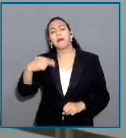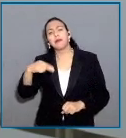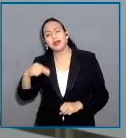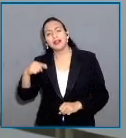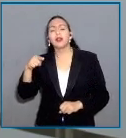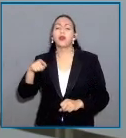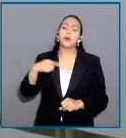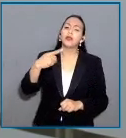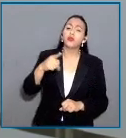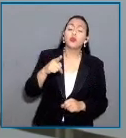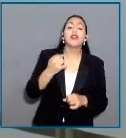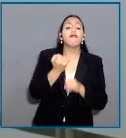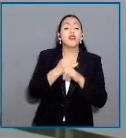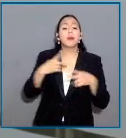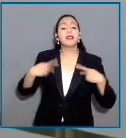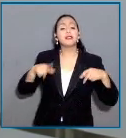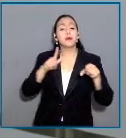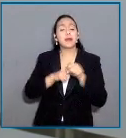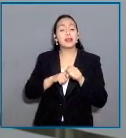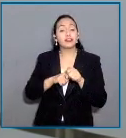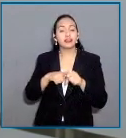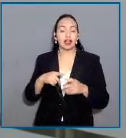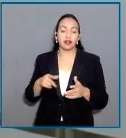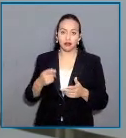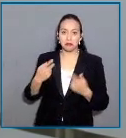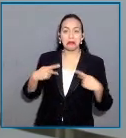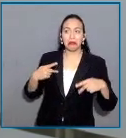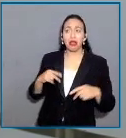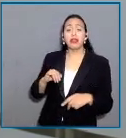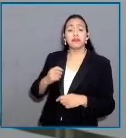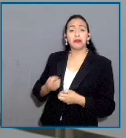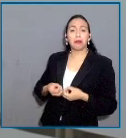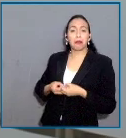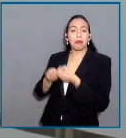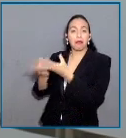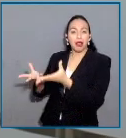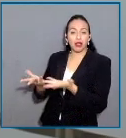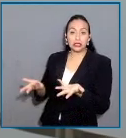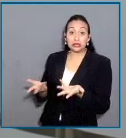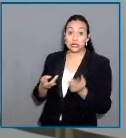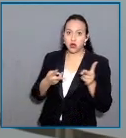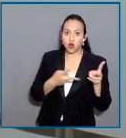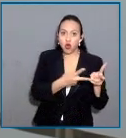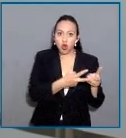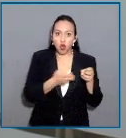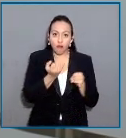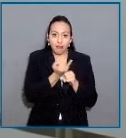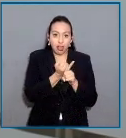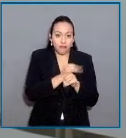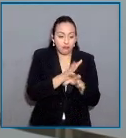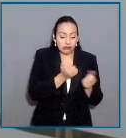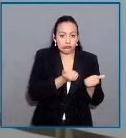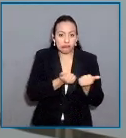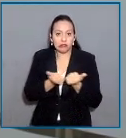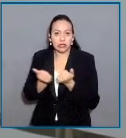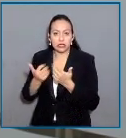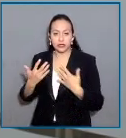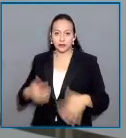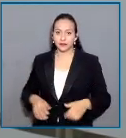algunos situados en Asia, contacten a algunas personas dando, sobre todo de la